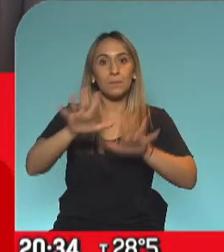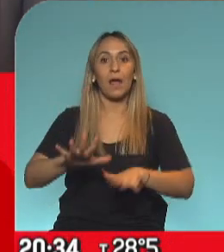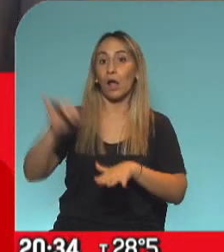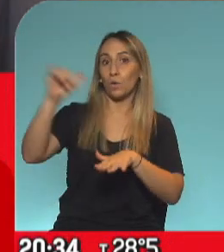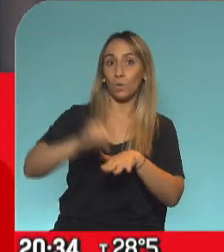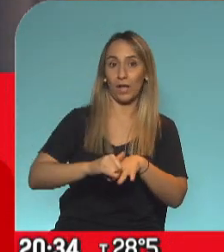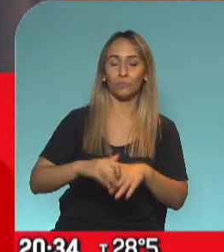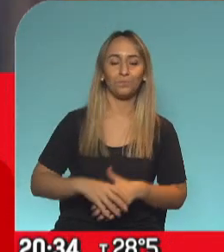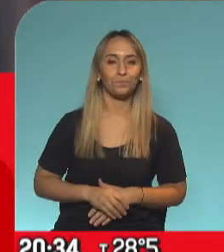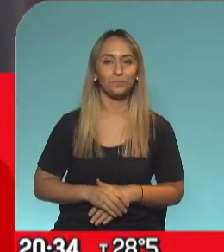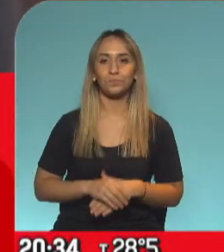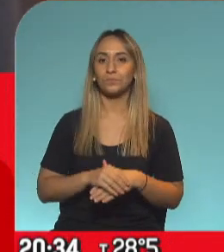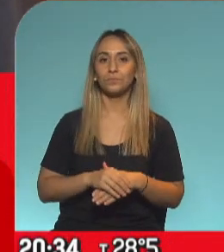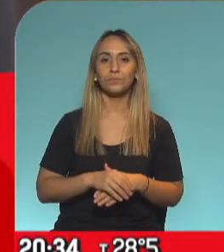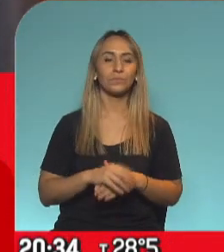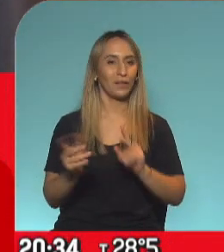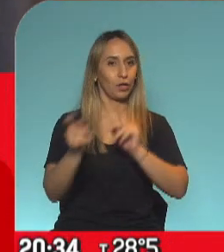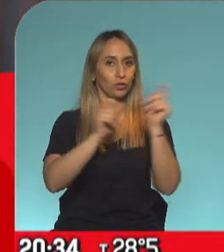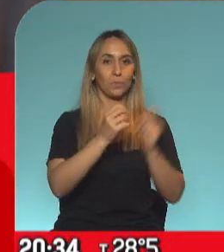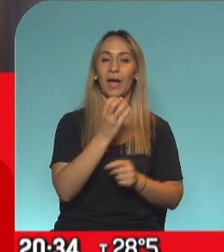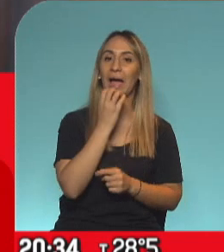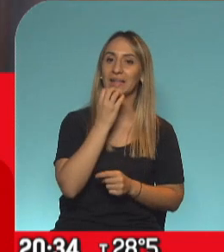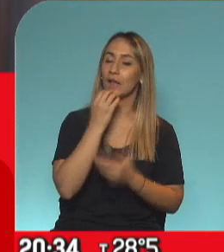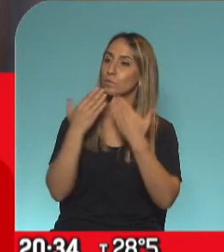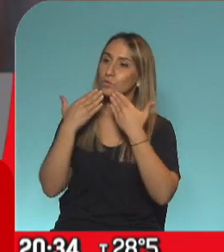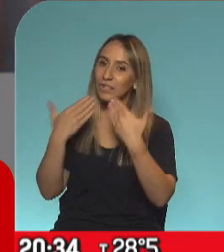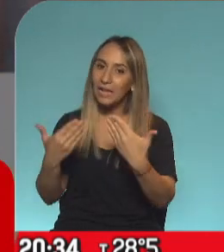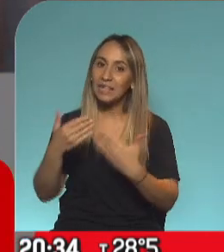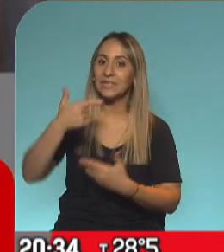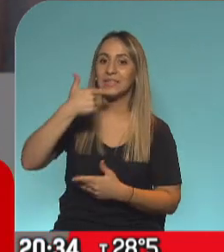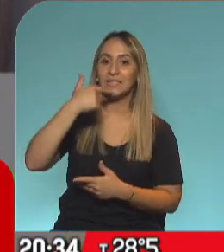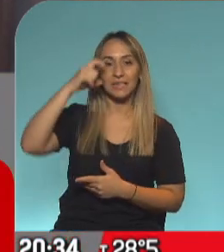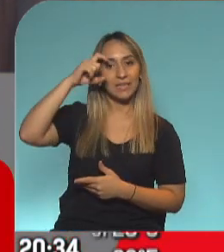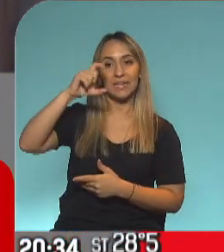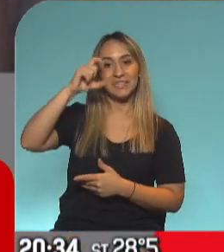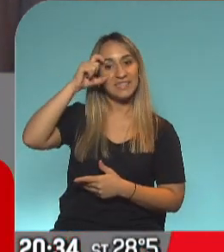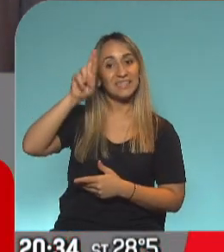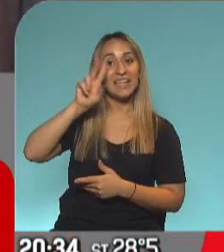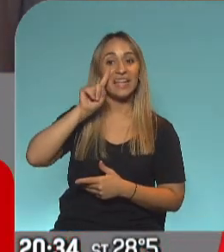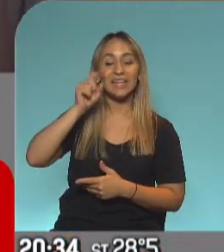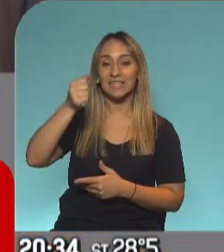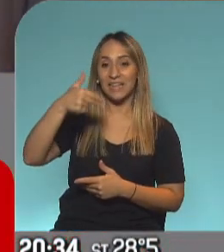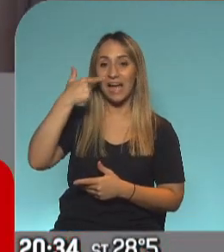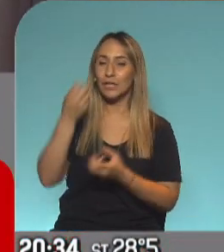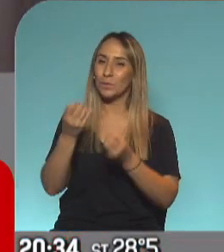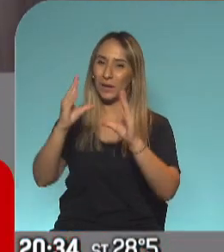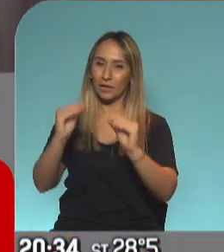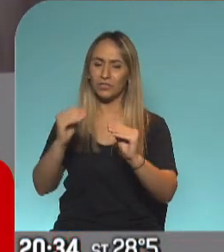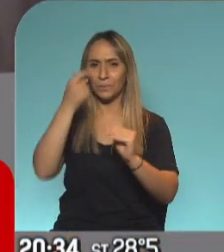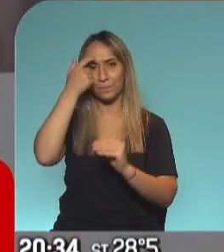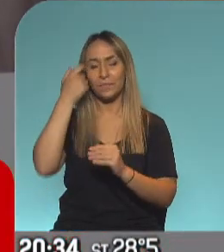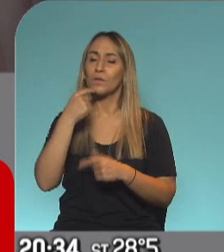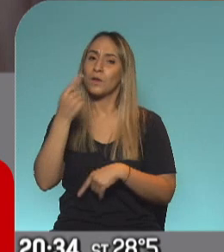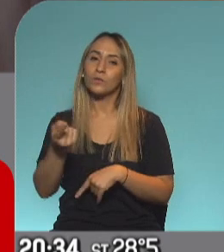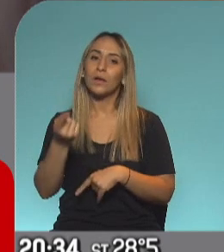Pablo Seriani nos está escuchando. Gracias, Gabriel. Gracias, Seriani. Buenas tardes, buenas noches. ¿Para cuándo están programadas esas